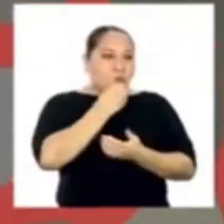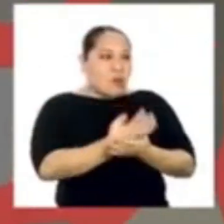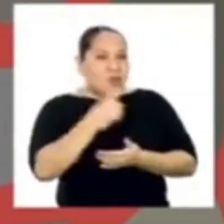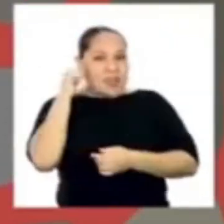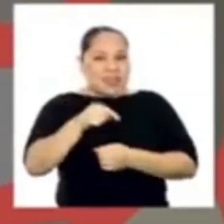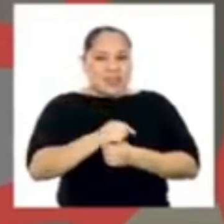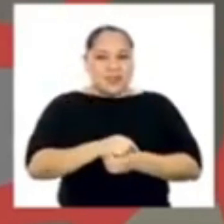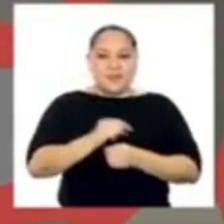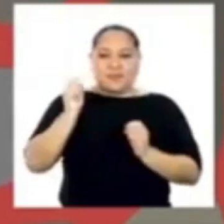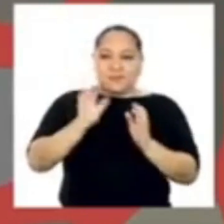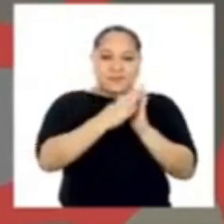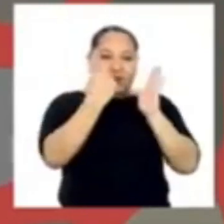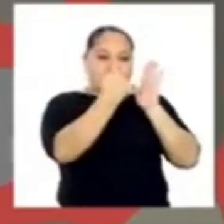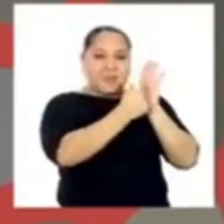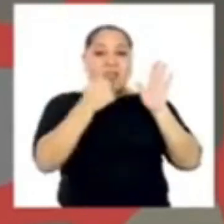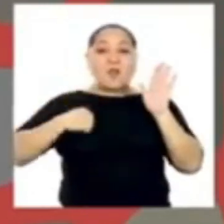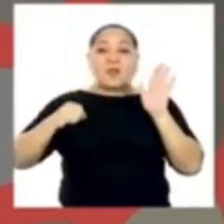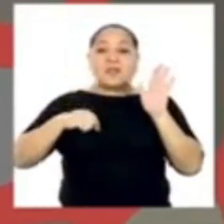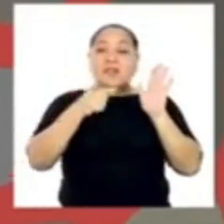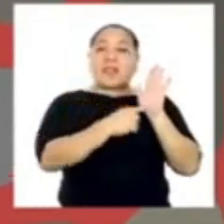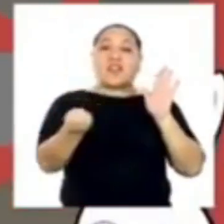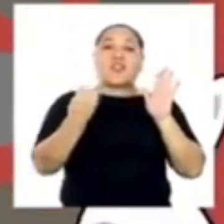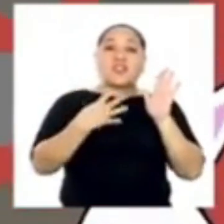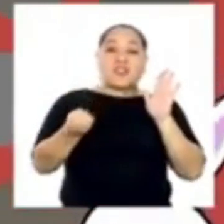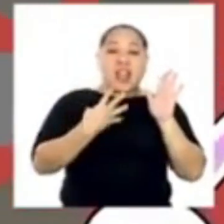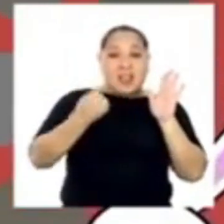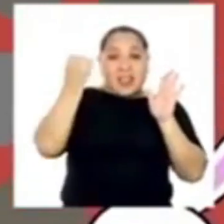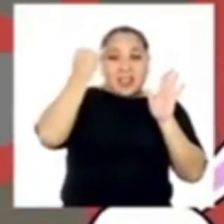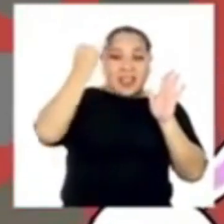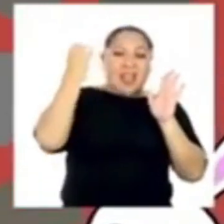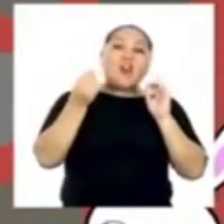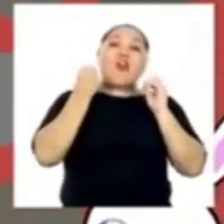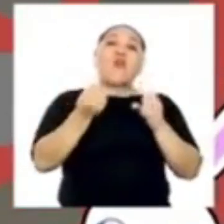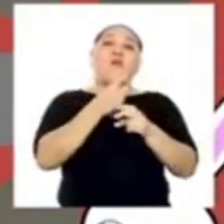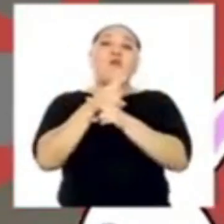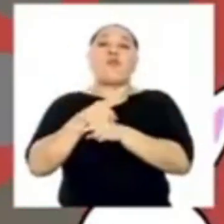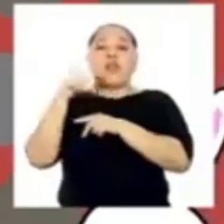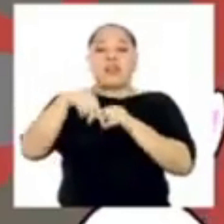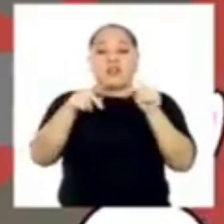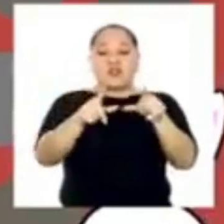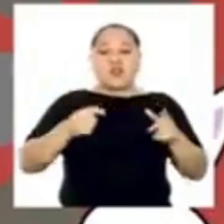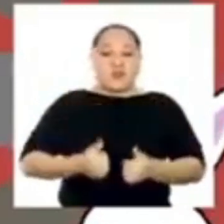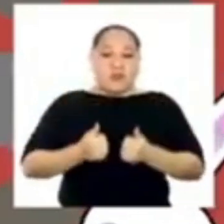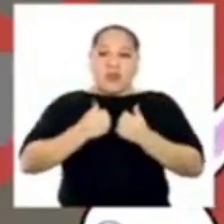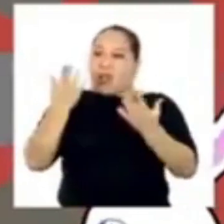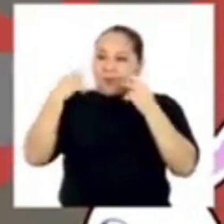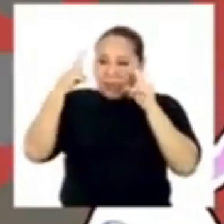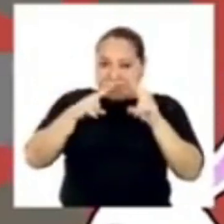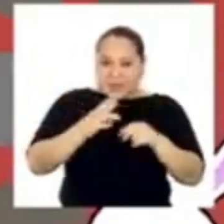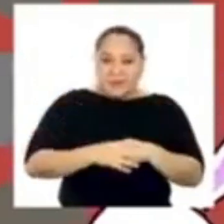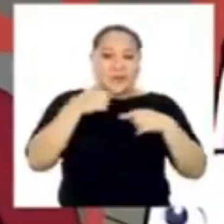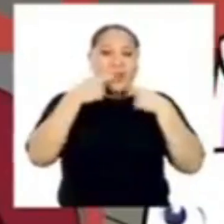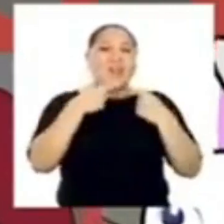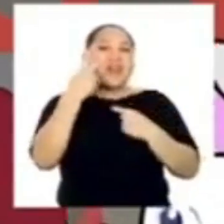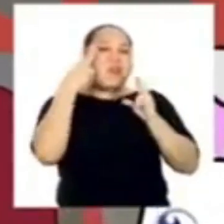Sammy! Mira, aquí tengo un folleto de la municipalidad donde nos dan ideas de cómo podemos cuidar el lugar donde vivimos.